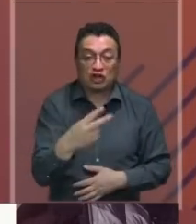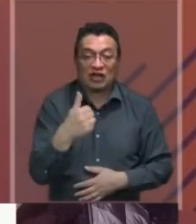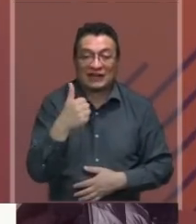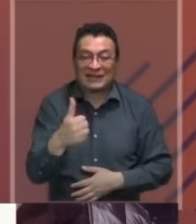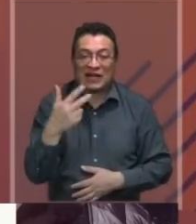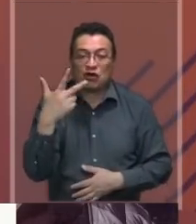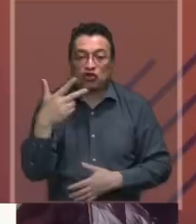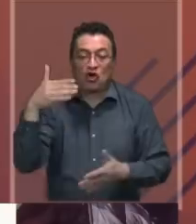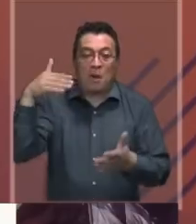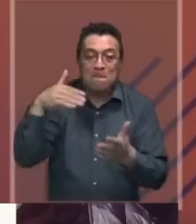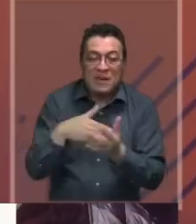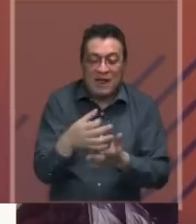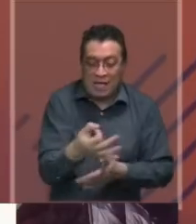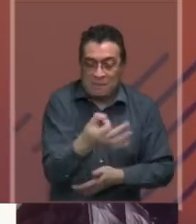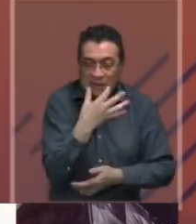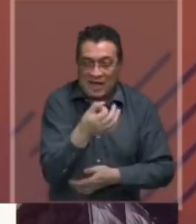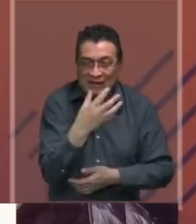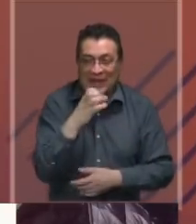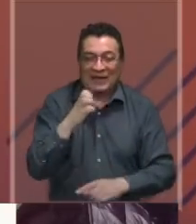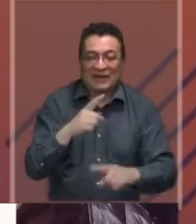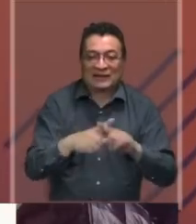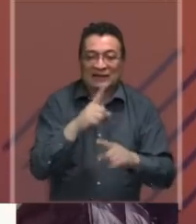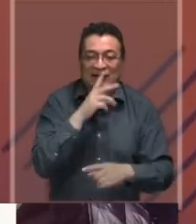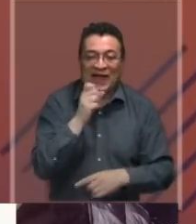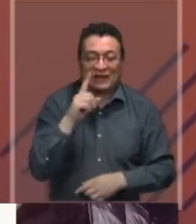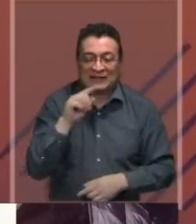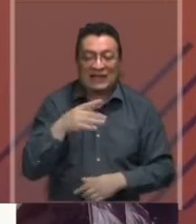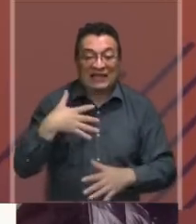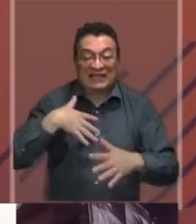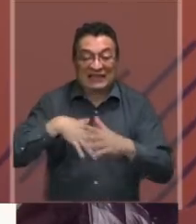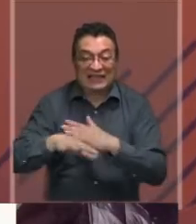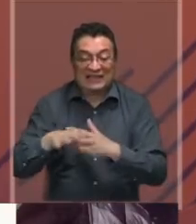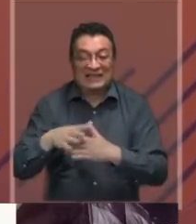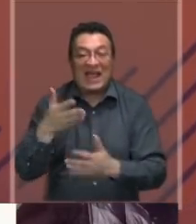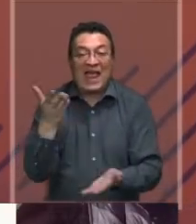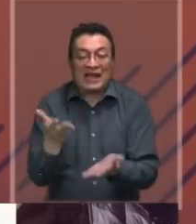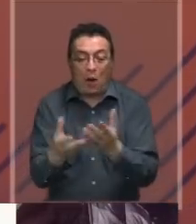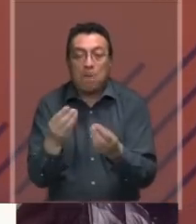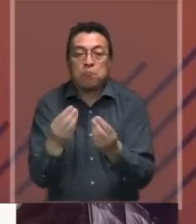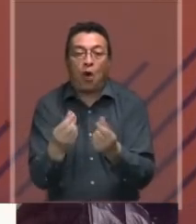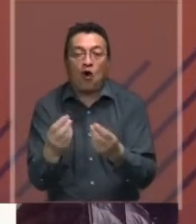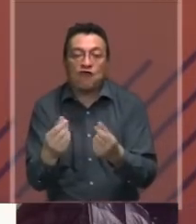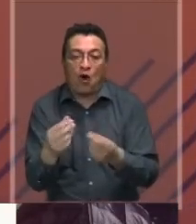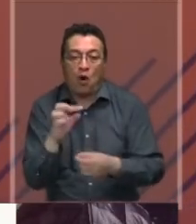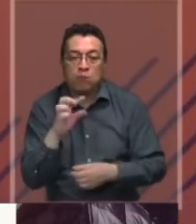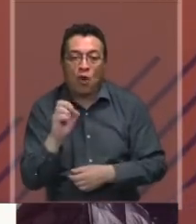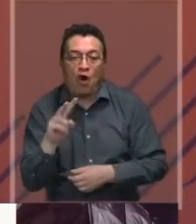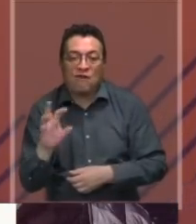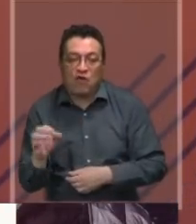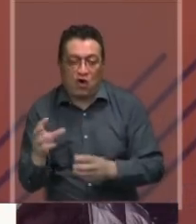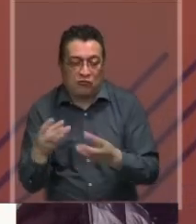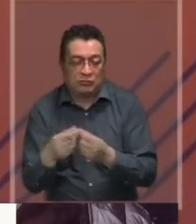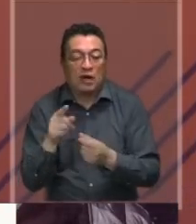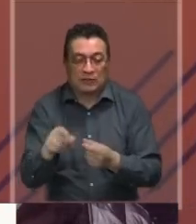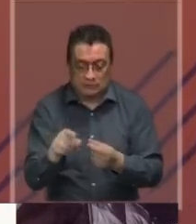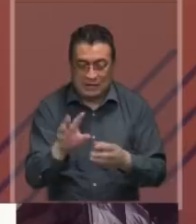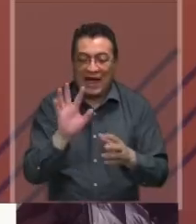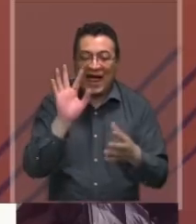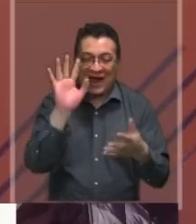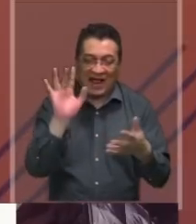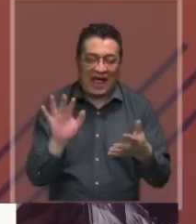268.000 pastillas de MDMA y 15 kilogramos de la droga en polvo. Nuevamente un cargamento de